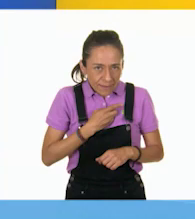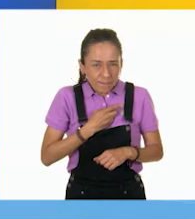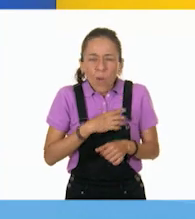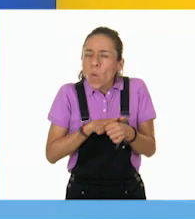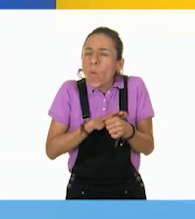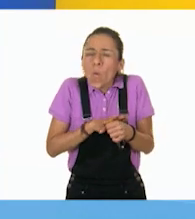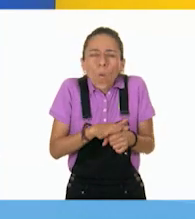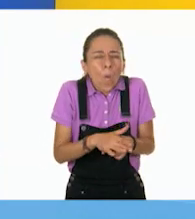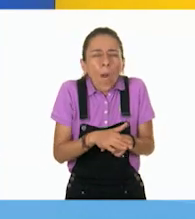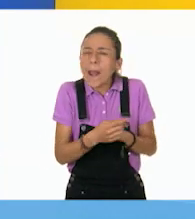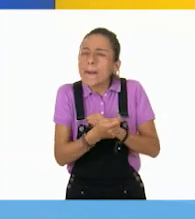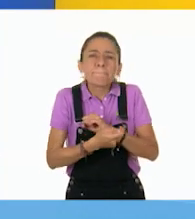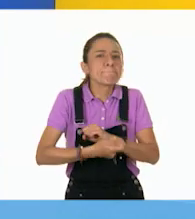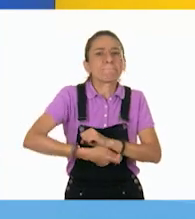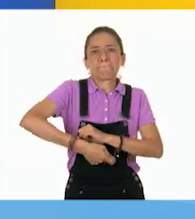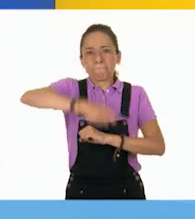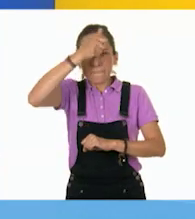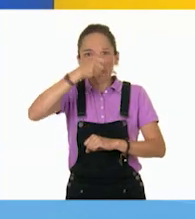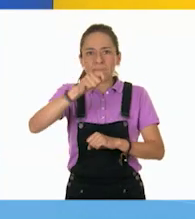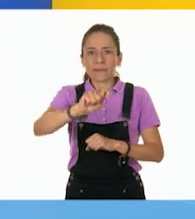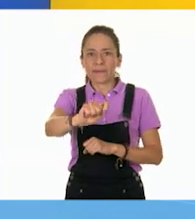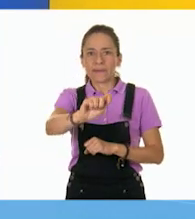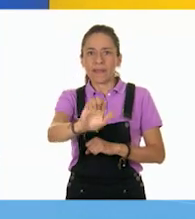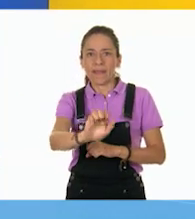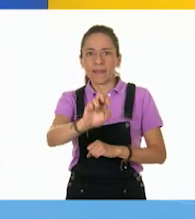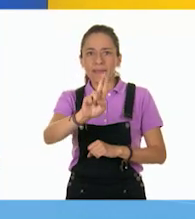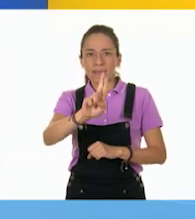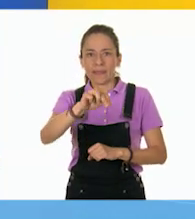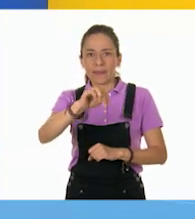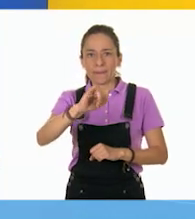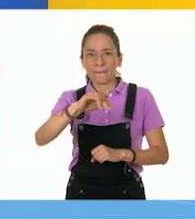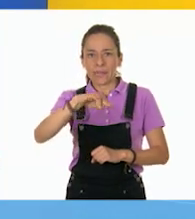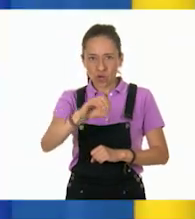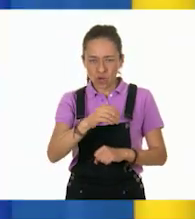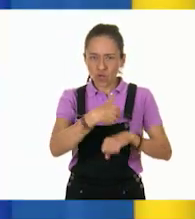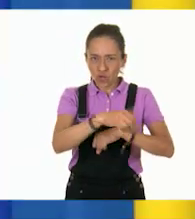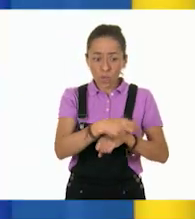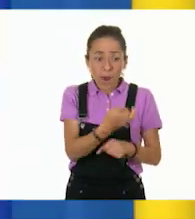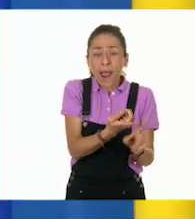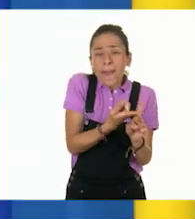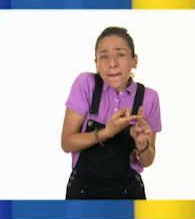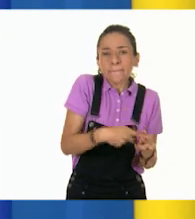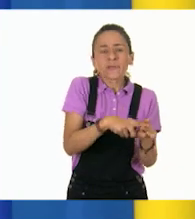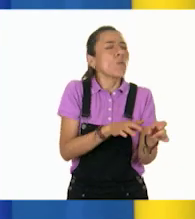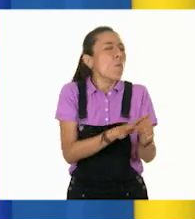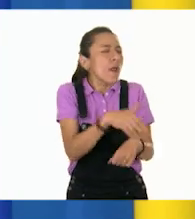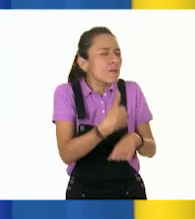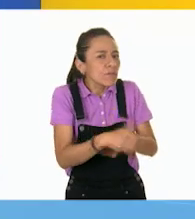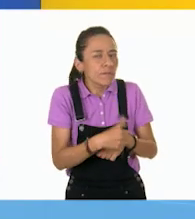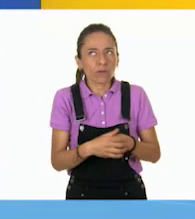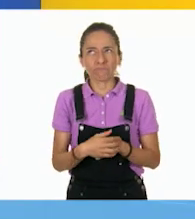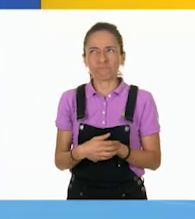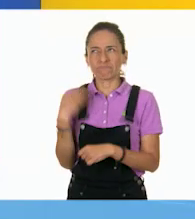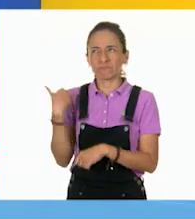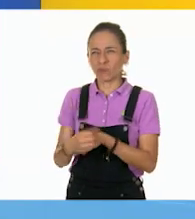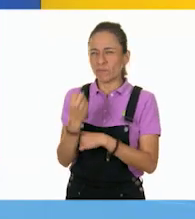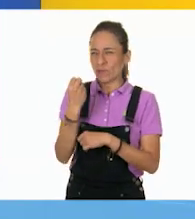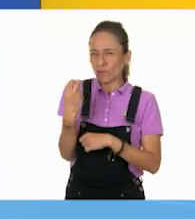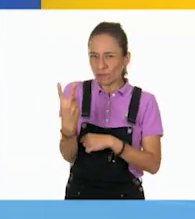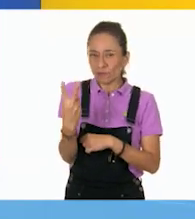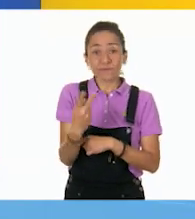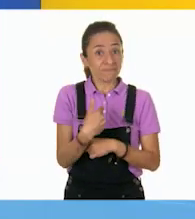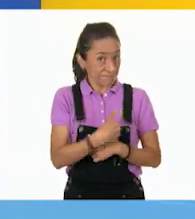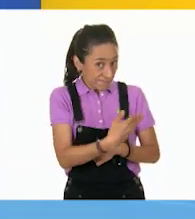decir, ¿cuál número iniciamos con la sucesión de números pares? Con el 2. Muy